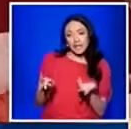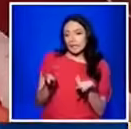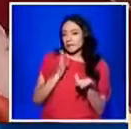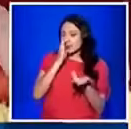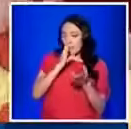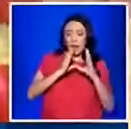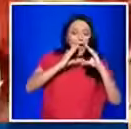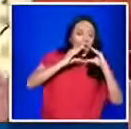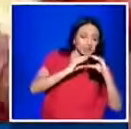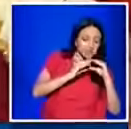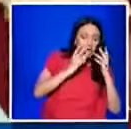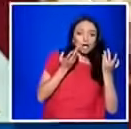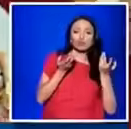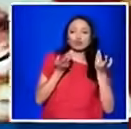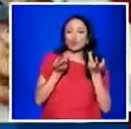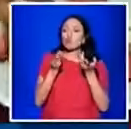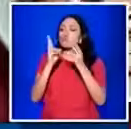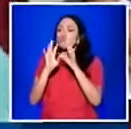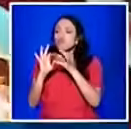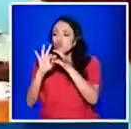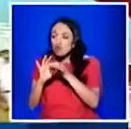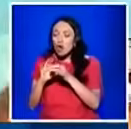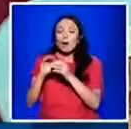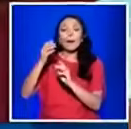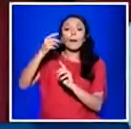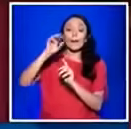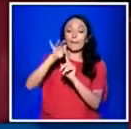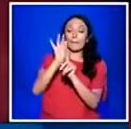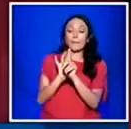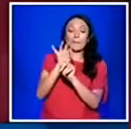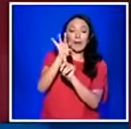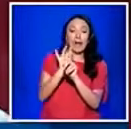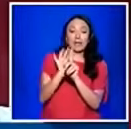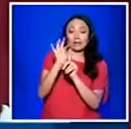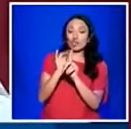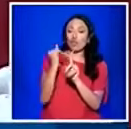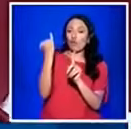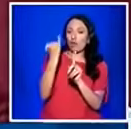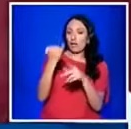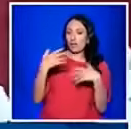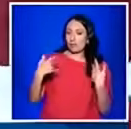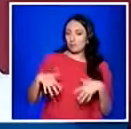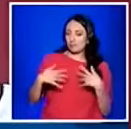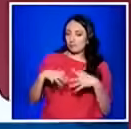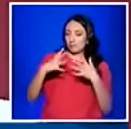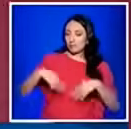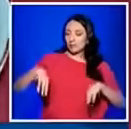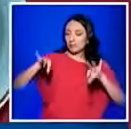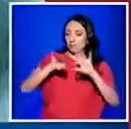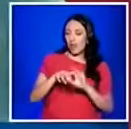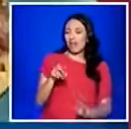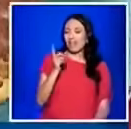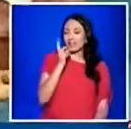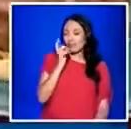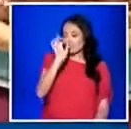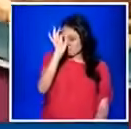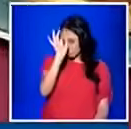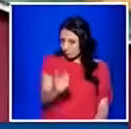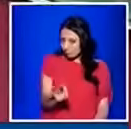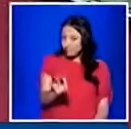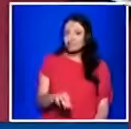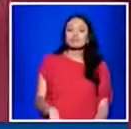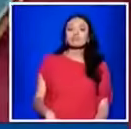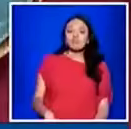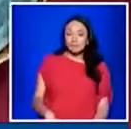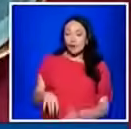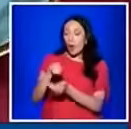acá, el de la Unión, el tigrillo que se ha puesto de tan importante también acá, un buen desayuno más fortalecido, más fuerte,